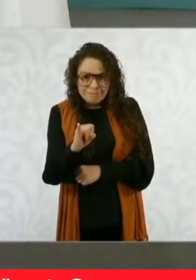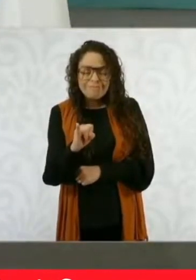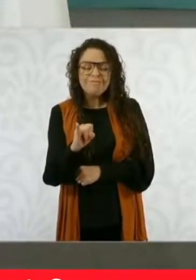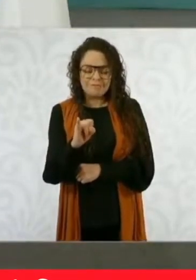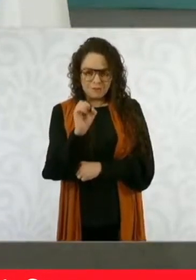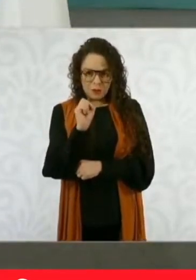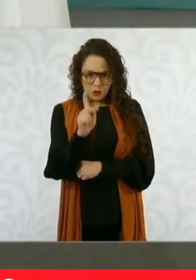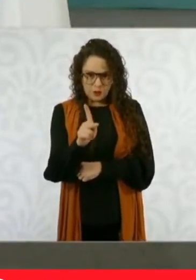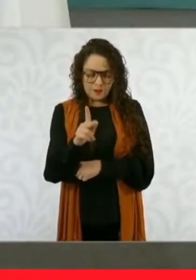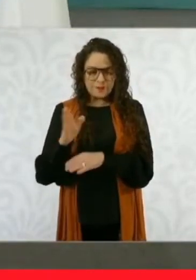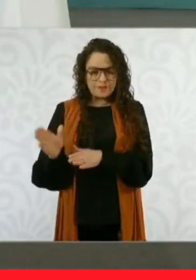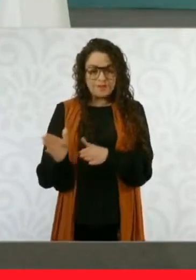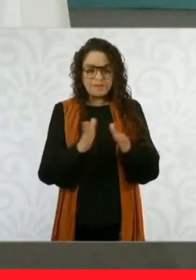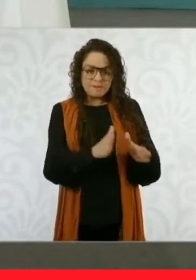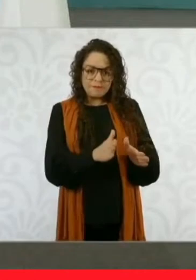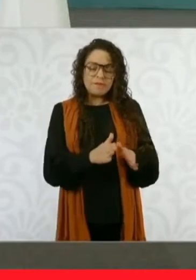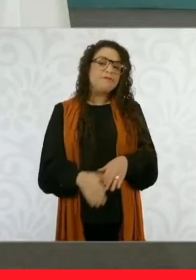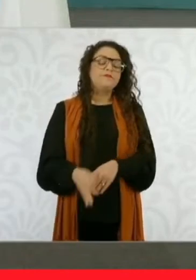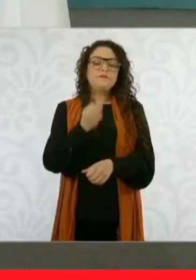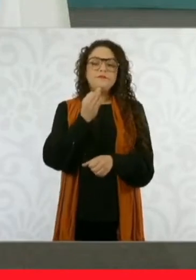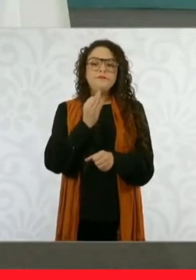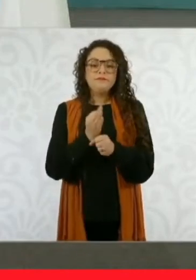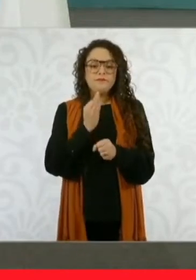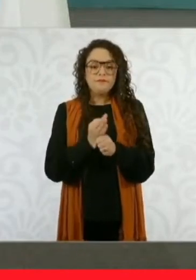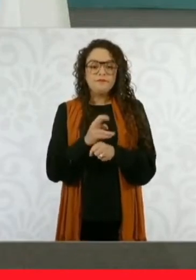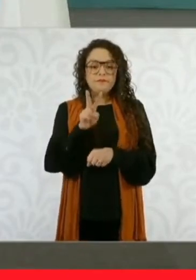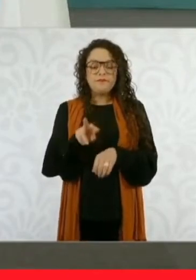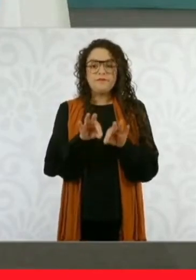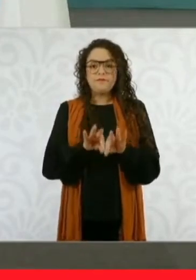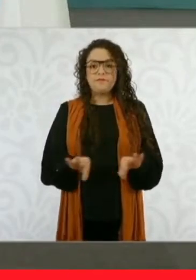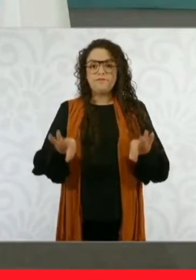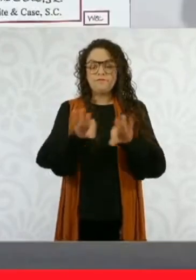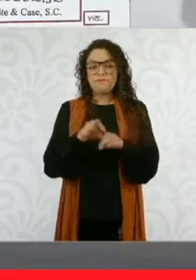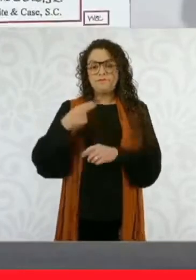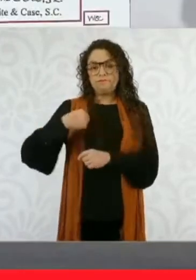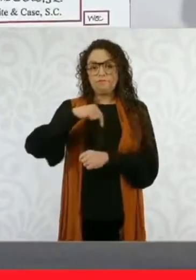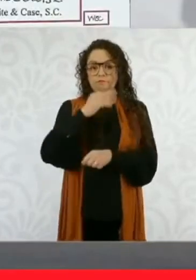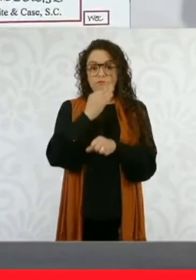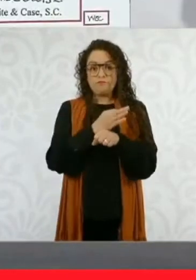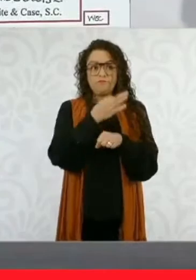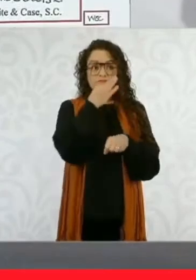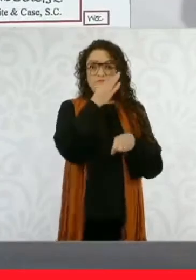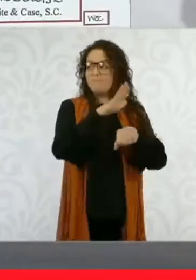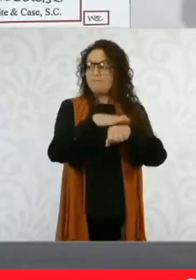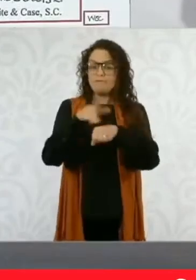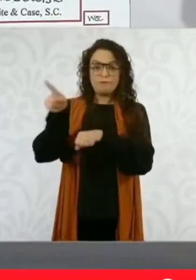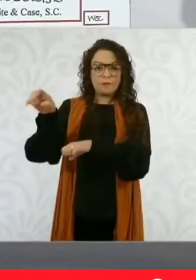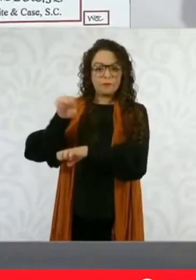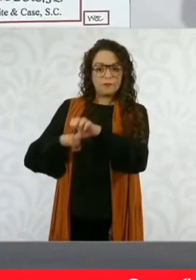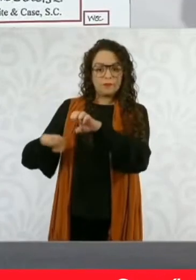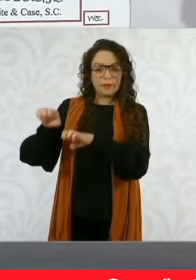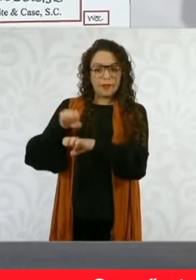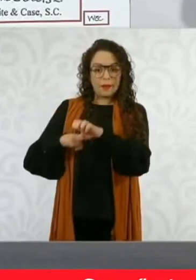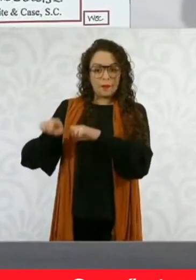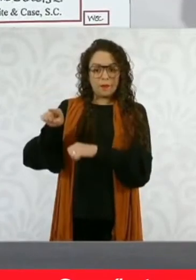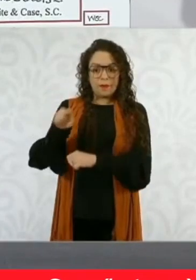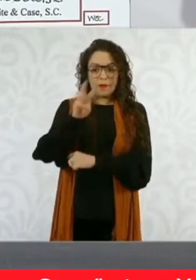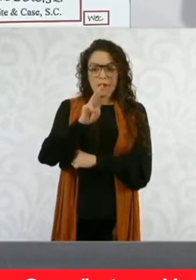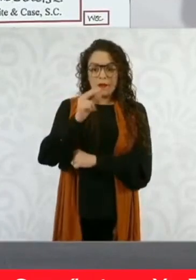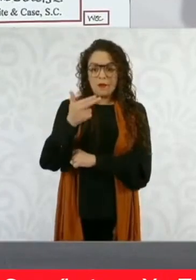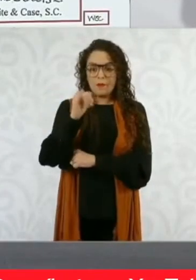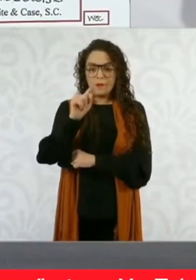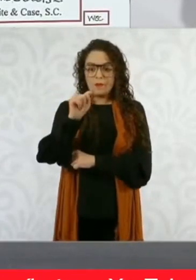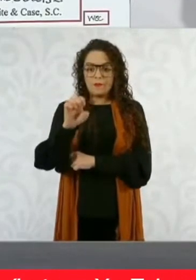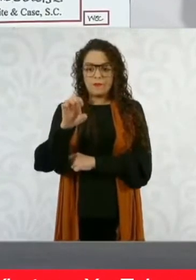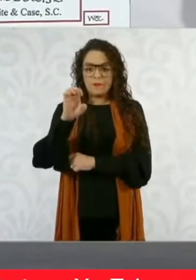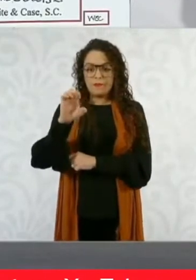desde aquí le hacemos un llamado a la empresa White & Case para que avale este